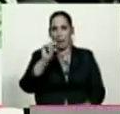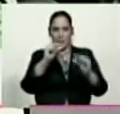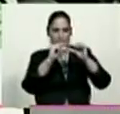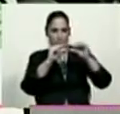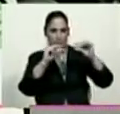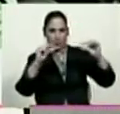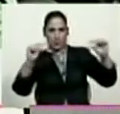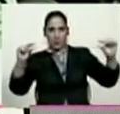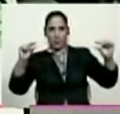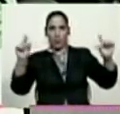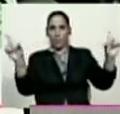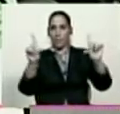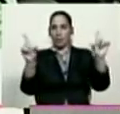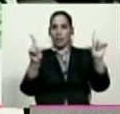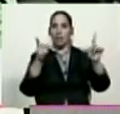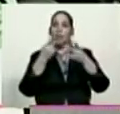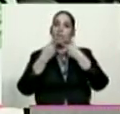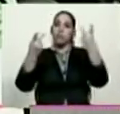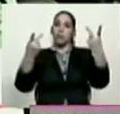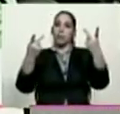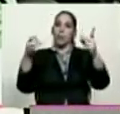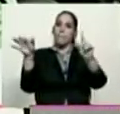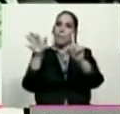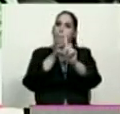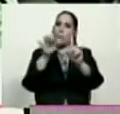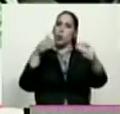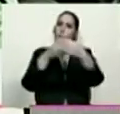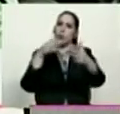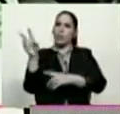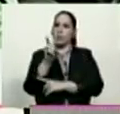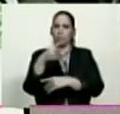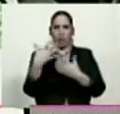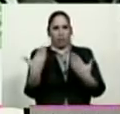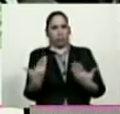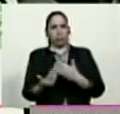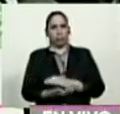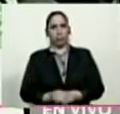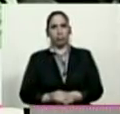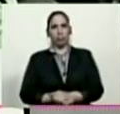la pantalla anunciando la provocación contra Venezuela